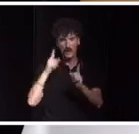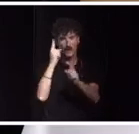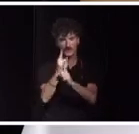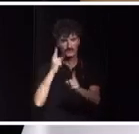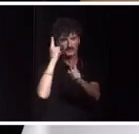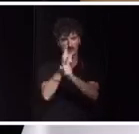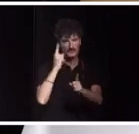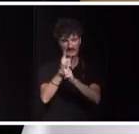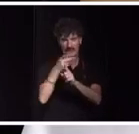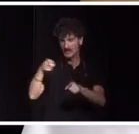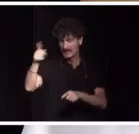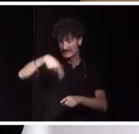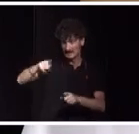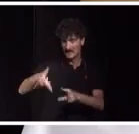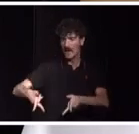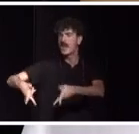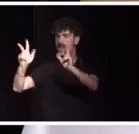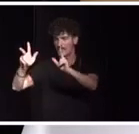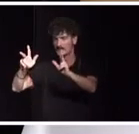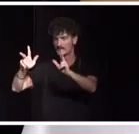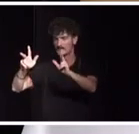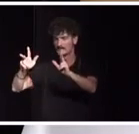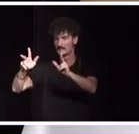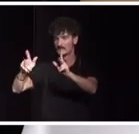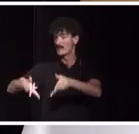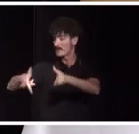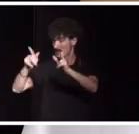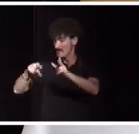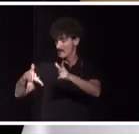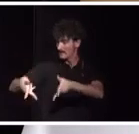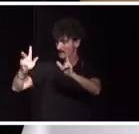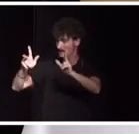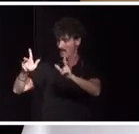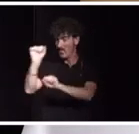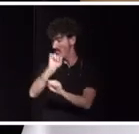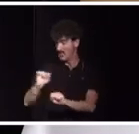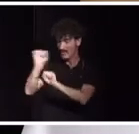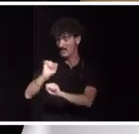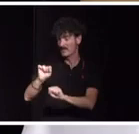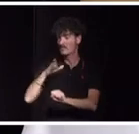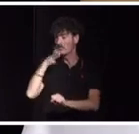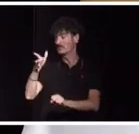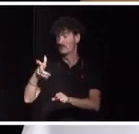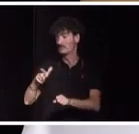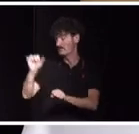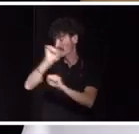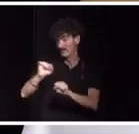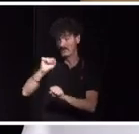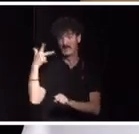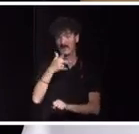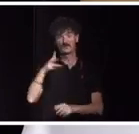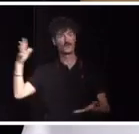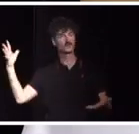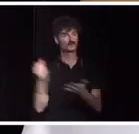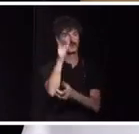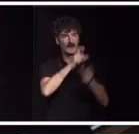ellos tienen que estar libres porque no han hecho nada más que defender los derechos de todas.